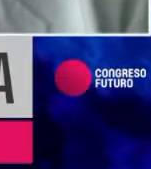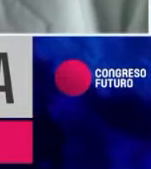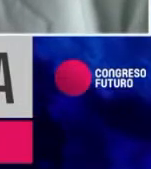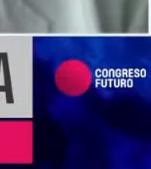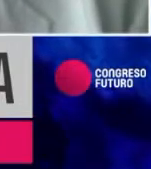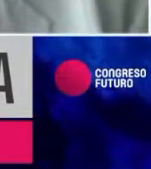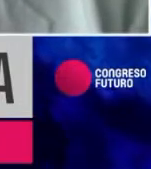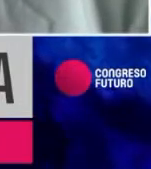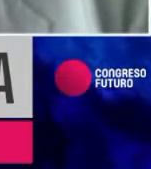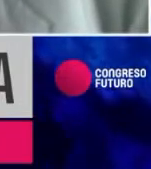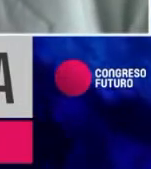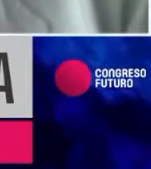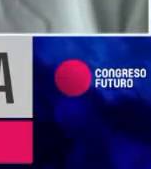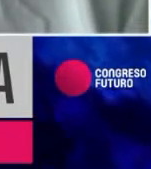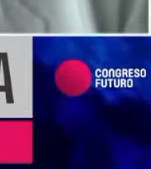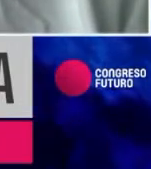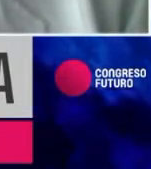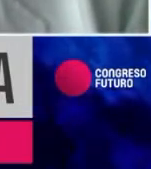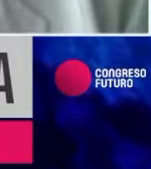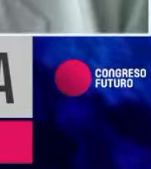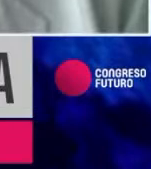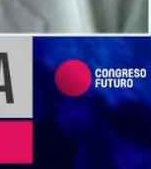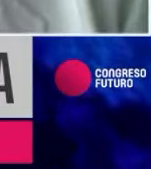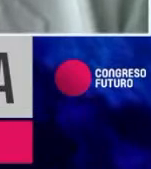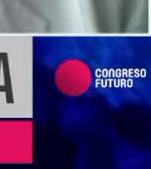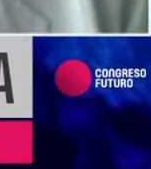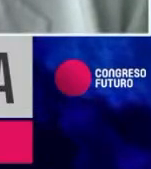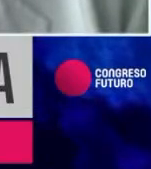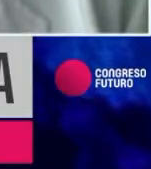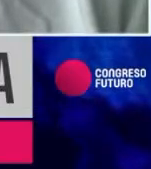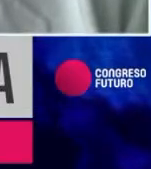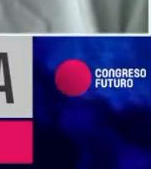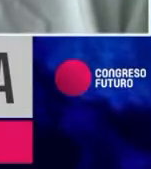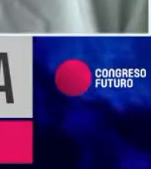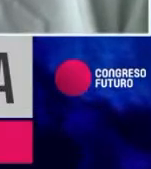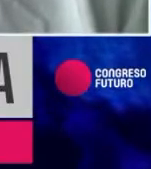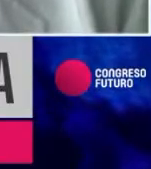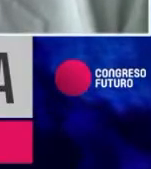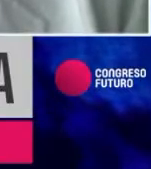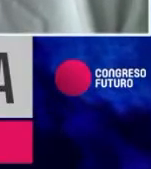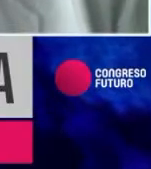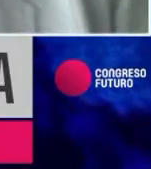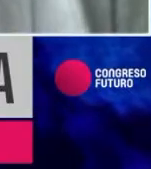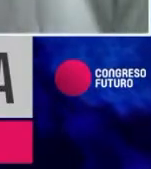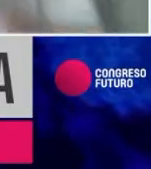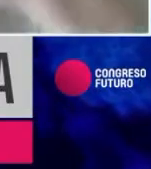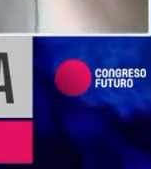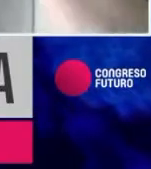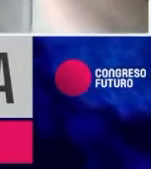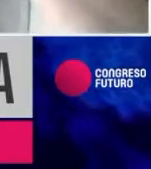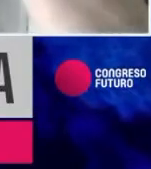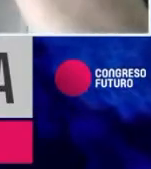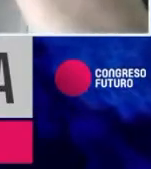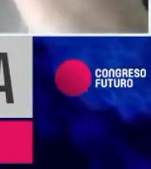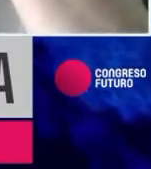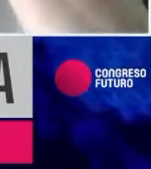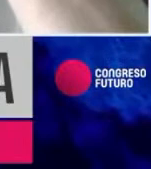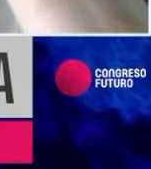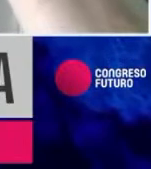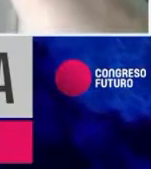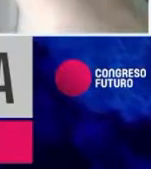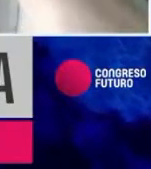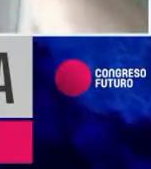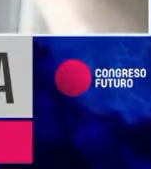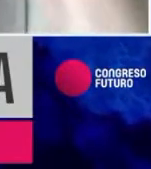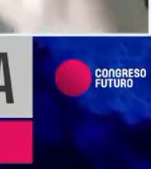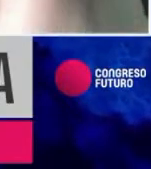¿verdad? De la Asociación de la Academia. Entonces, desde ese punto de vista, me gustaría ver cómo has percibido tú esta transformación y